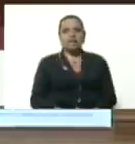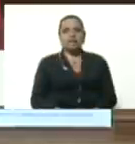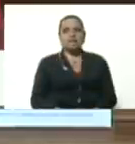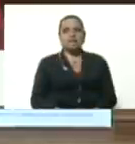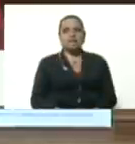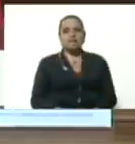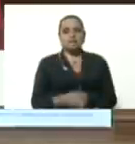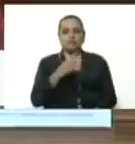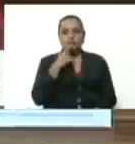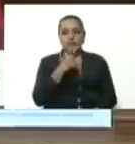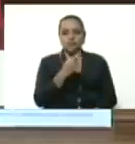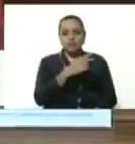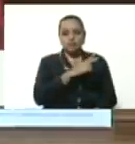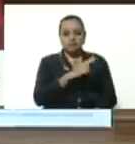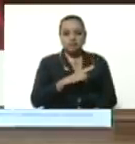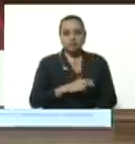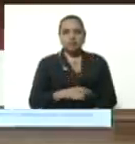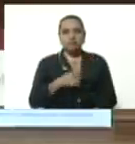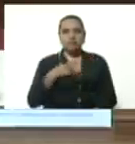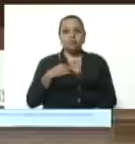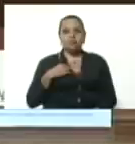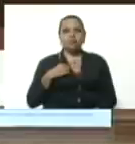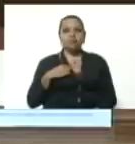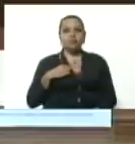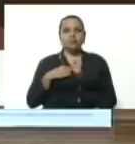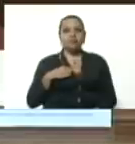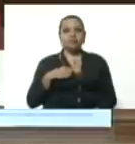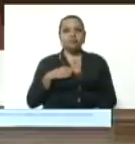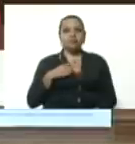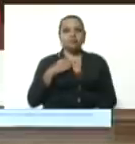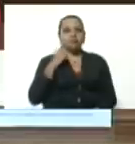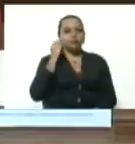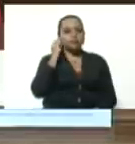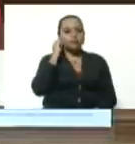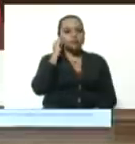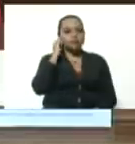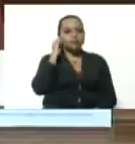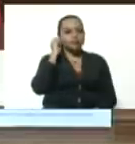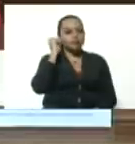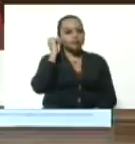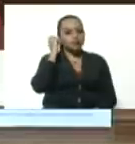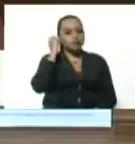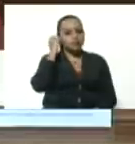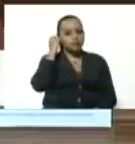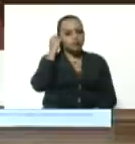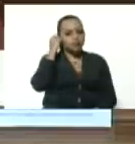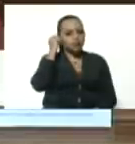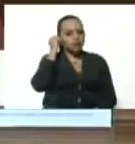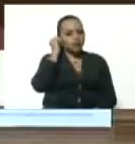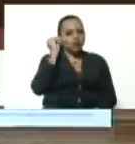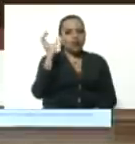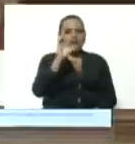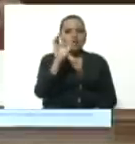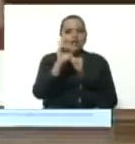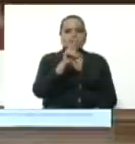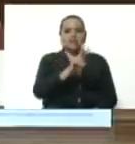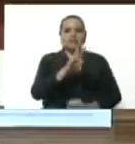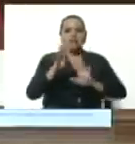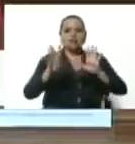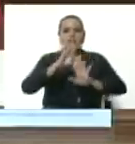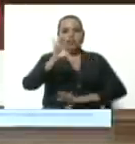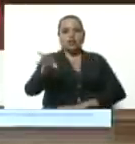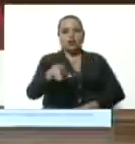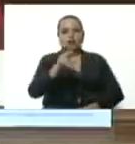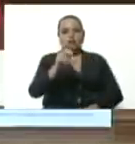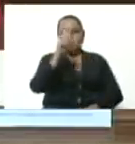Y dice así. Todavía veo aquí, a pesar de la poca luz, Caracas 29 de junio de 2020, o sea, hoy es